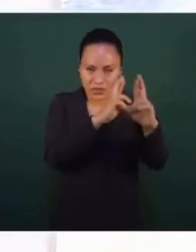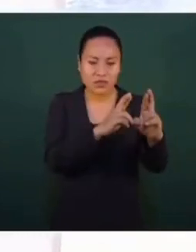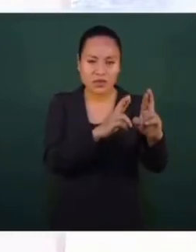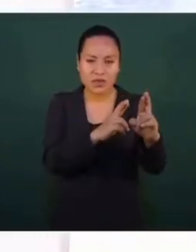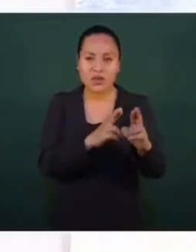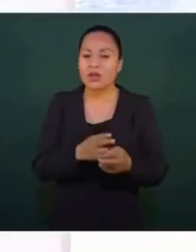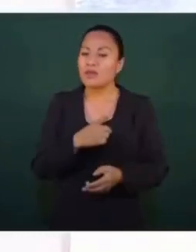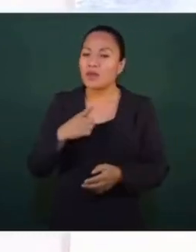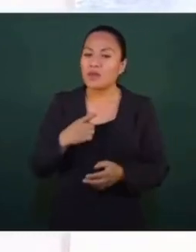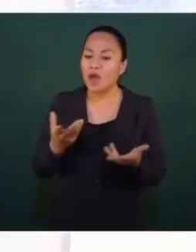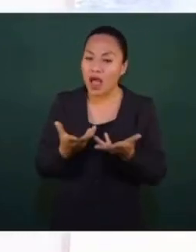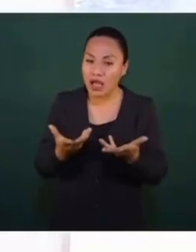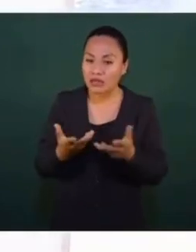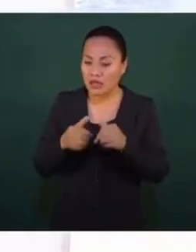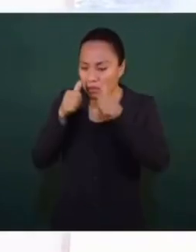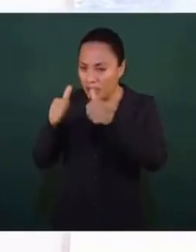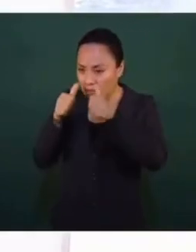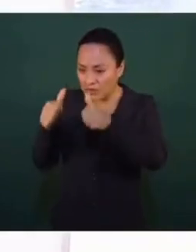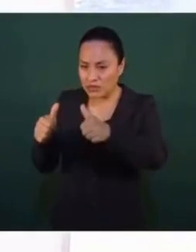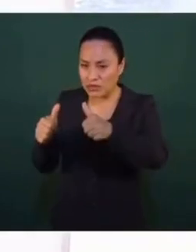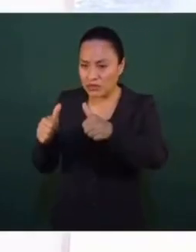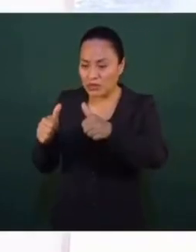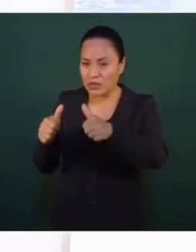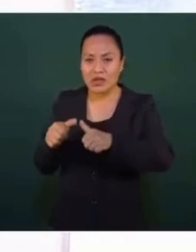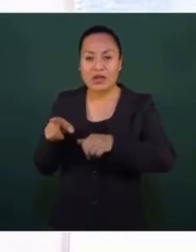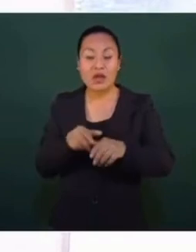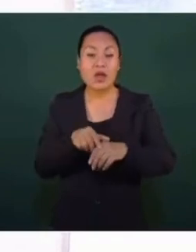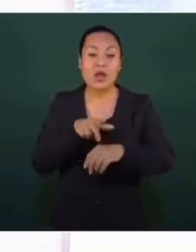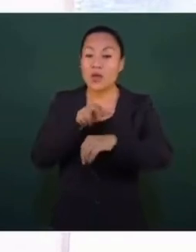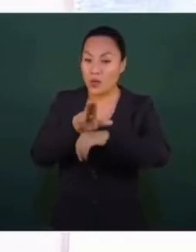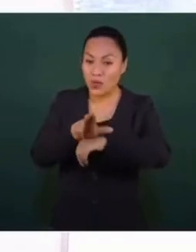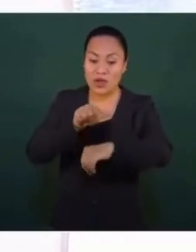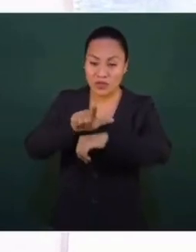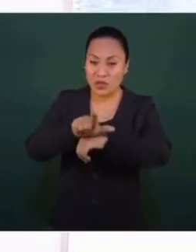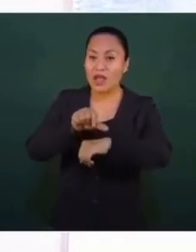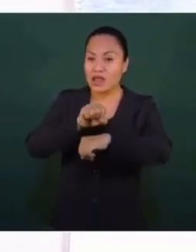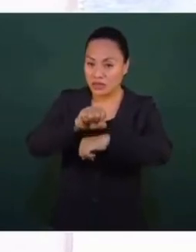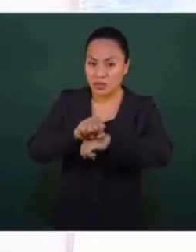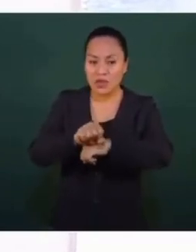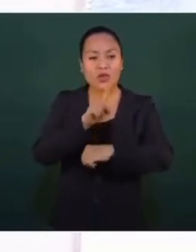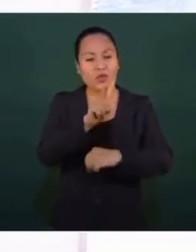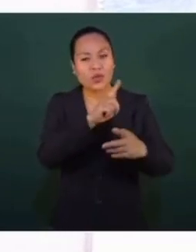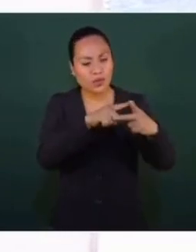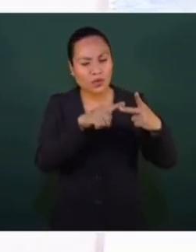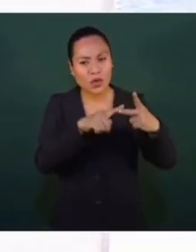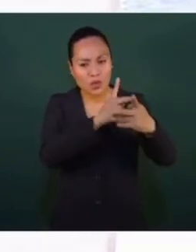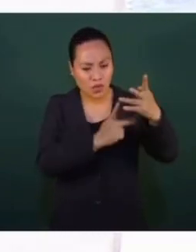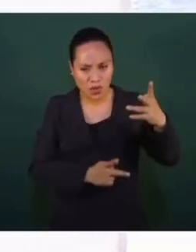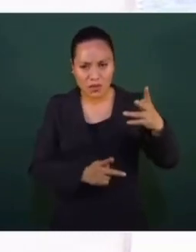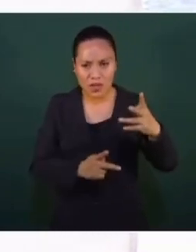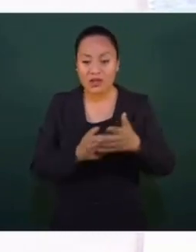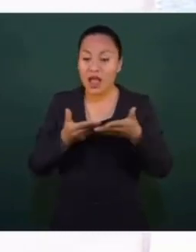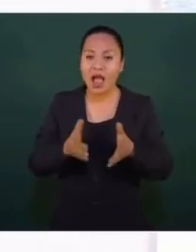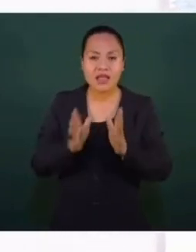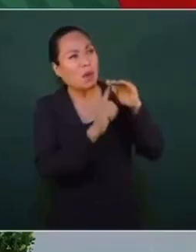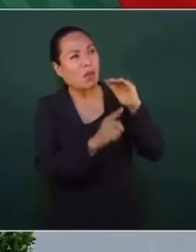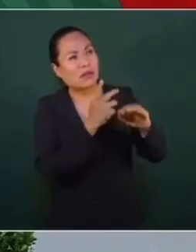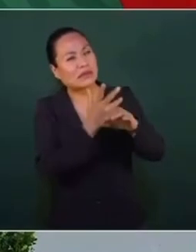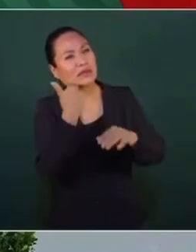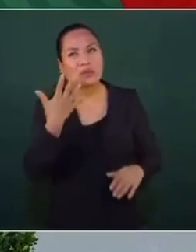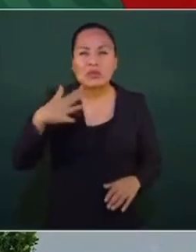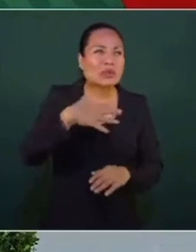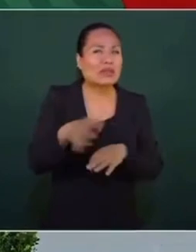la necesidad de actuar de inmediato para aplicar en Guatemala, Honduras y El Salvador. Dos programas que nosotros estamos llevando a cabo con éxito en Chiapas,